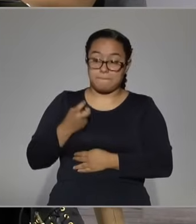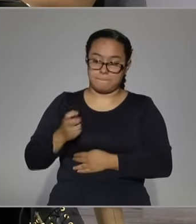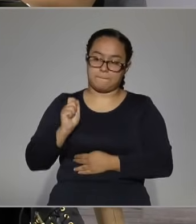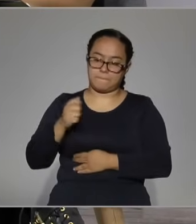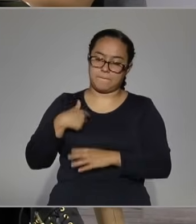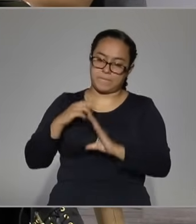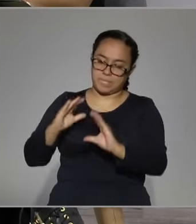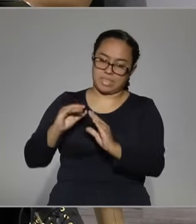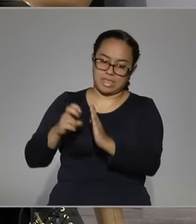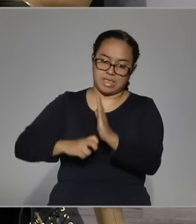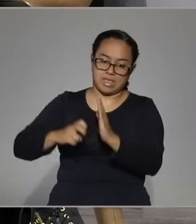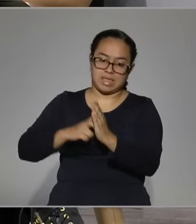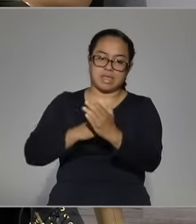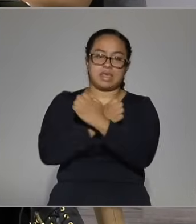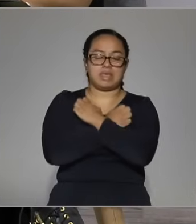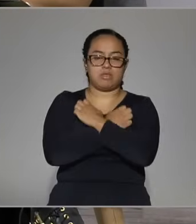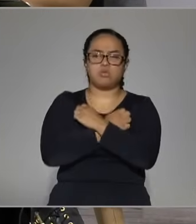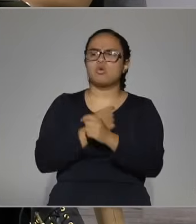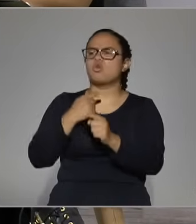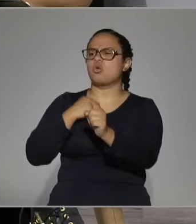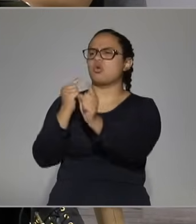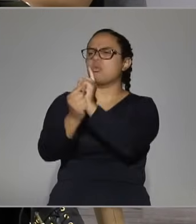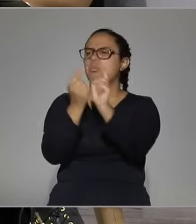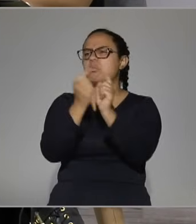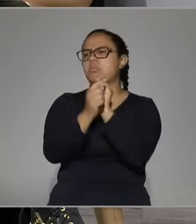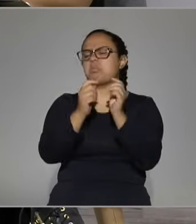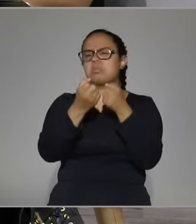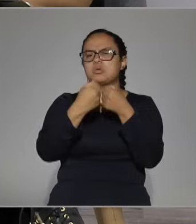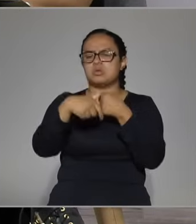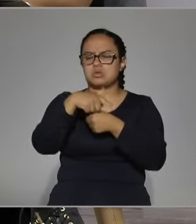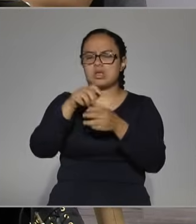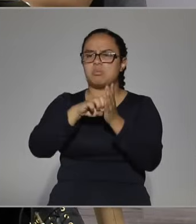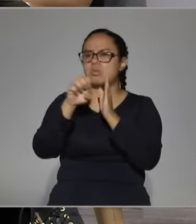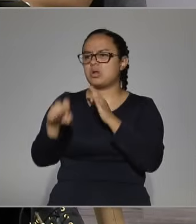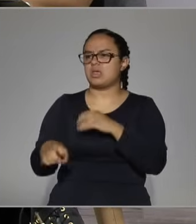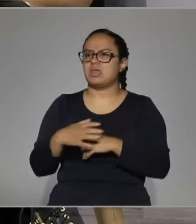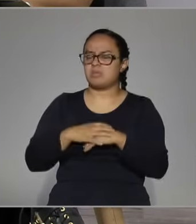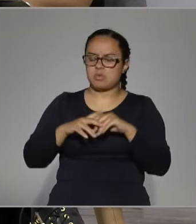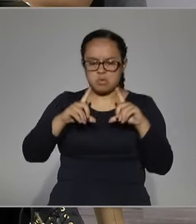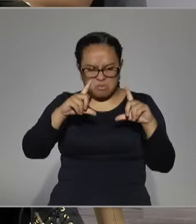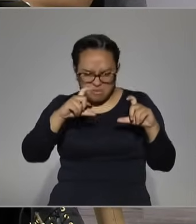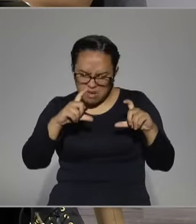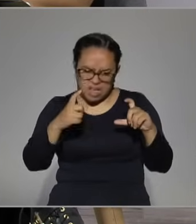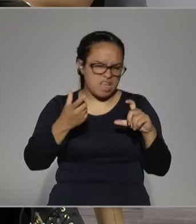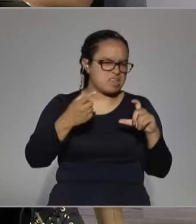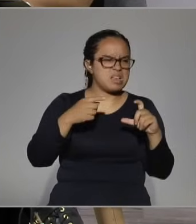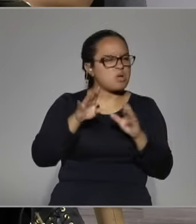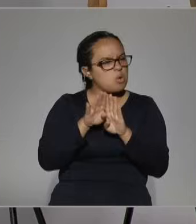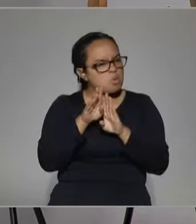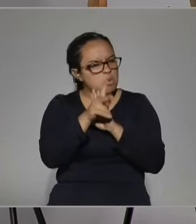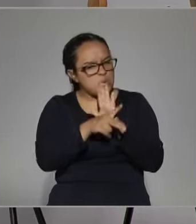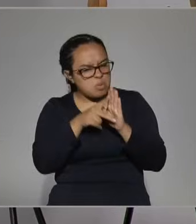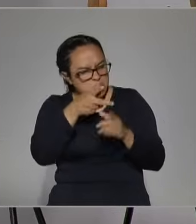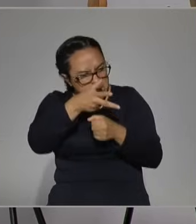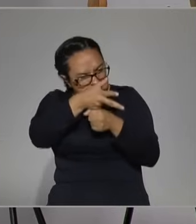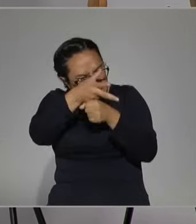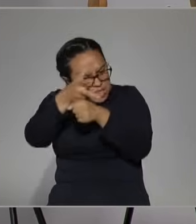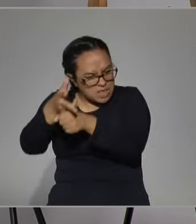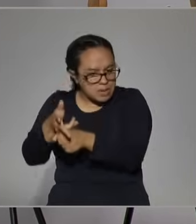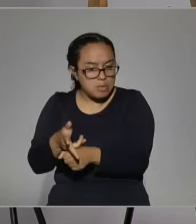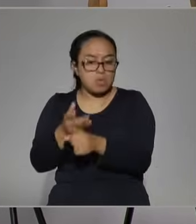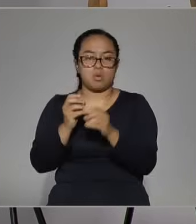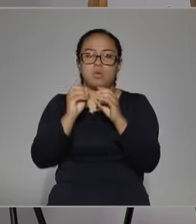educando. Socializando lo hacemos para cómo manejar una cámara fotográfica, una cámara de video, cómo entrar a